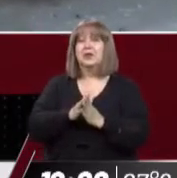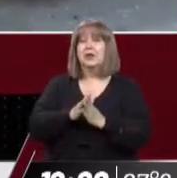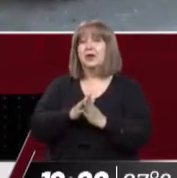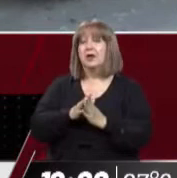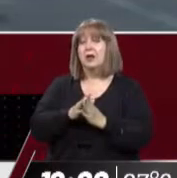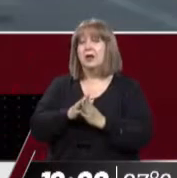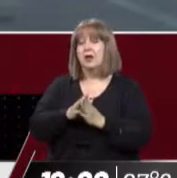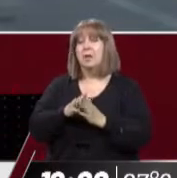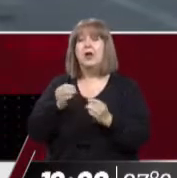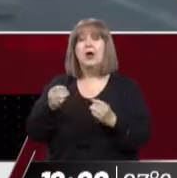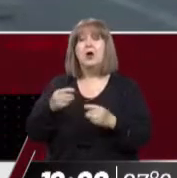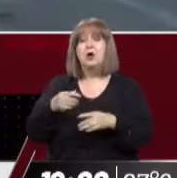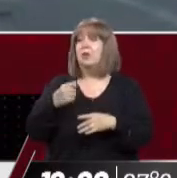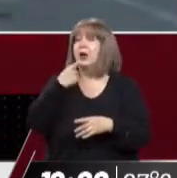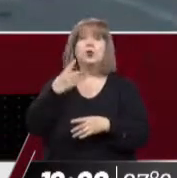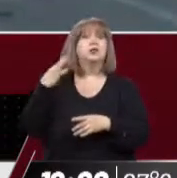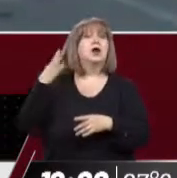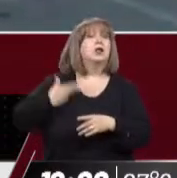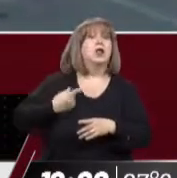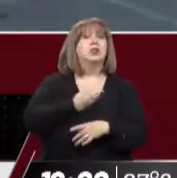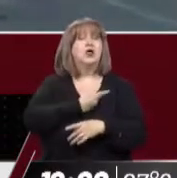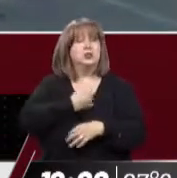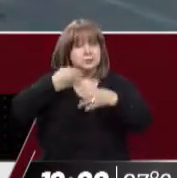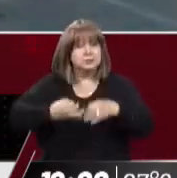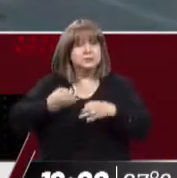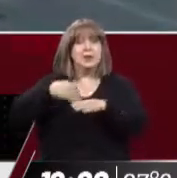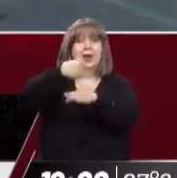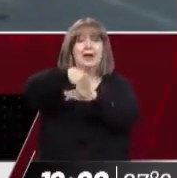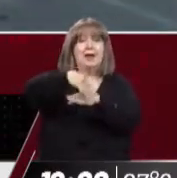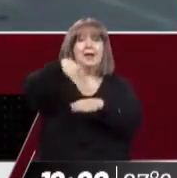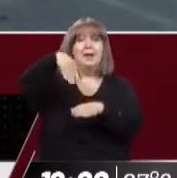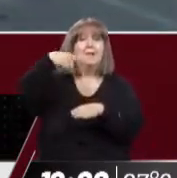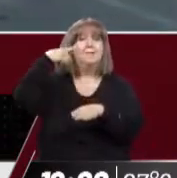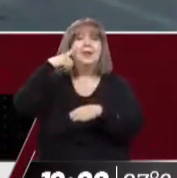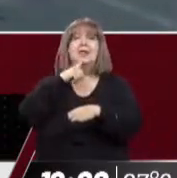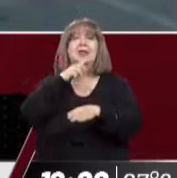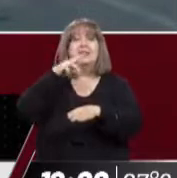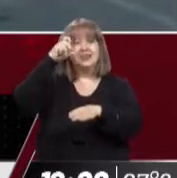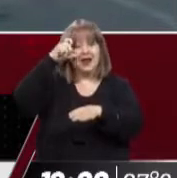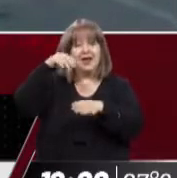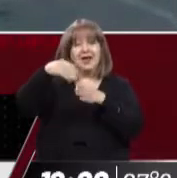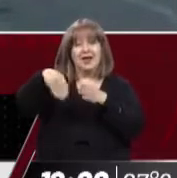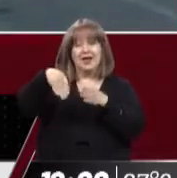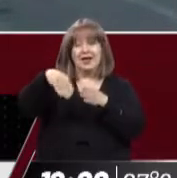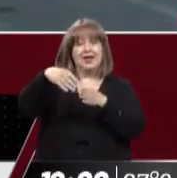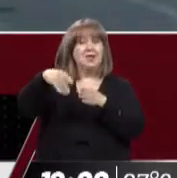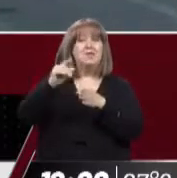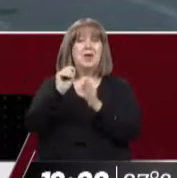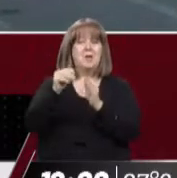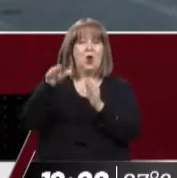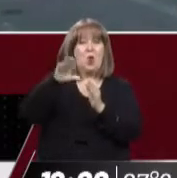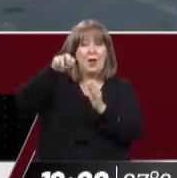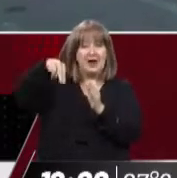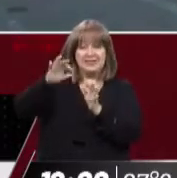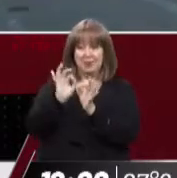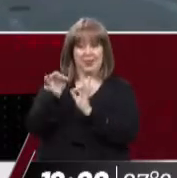mala? Mitre, casi Bandera de los Andes, esto es Guaymallén. Cuando venís del Predio de la Virgen, o sea, el Rotón de la Virgen, tomás por Mitre para